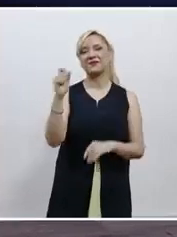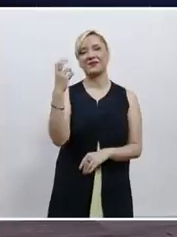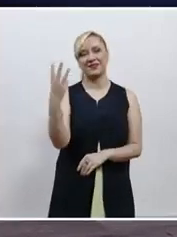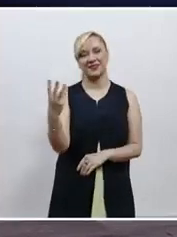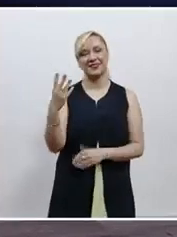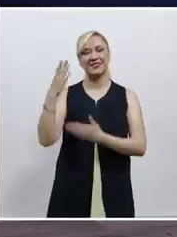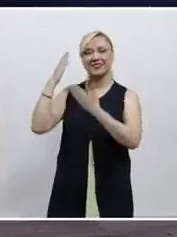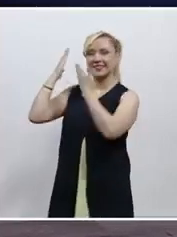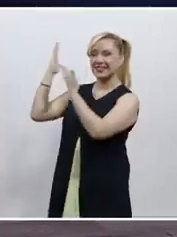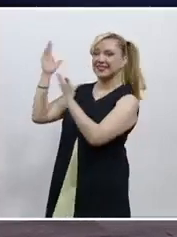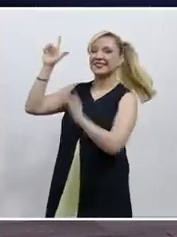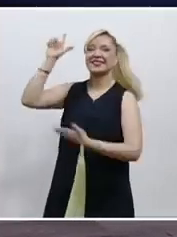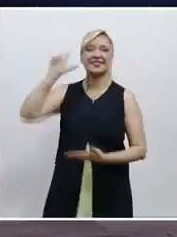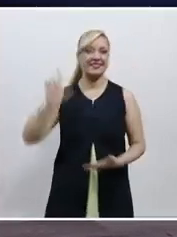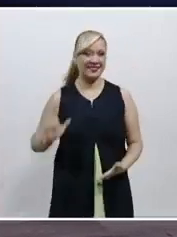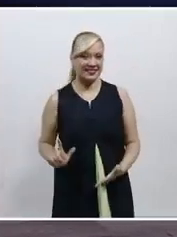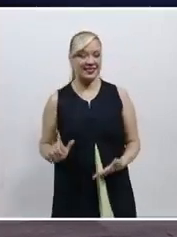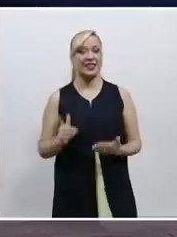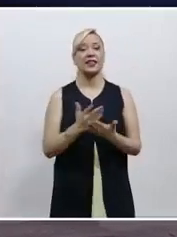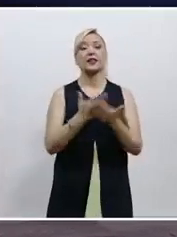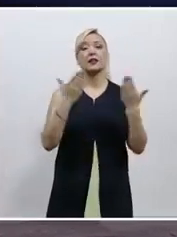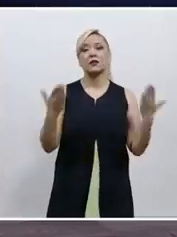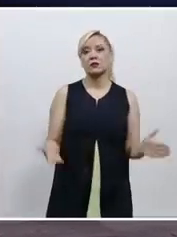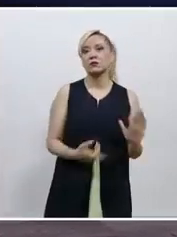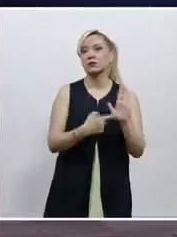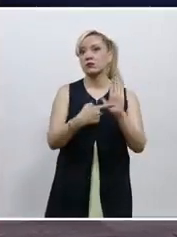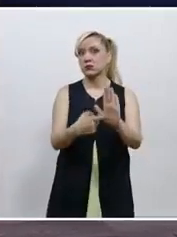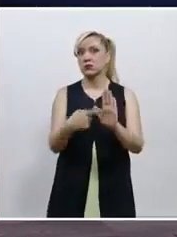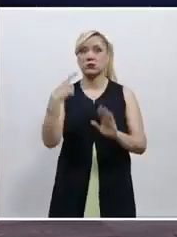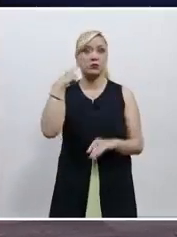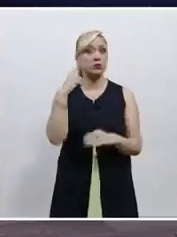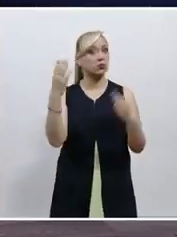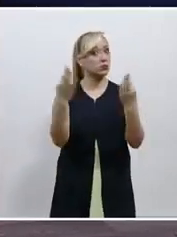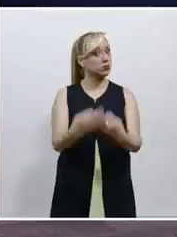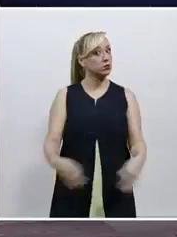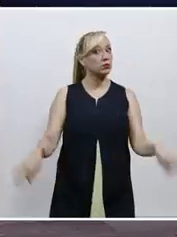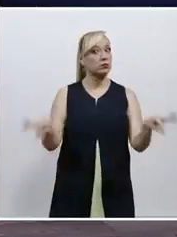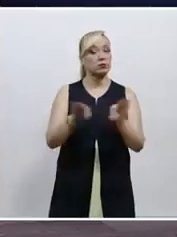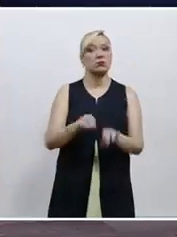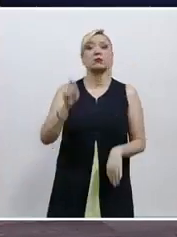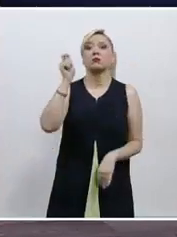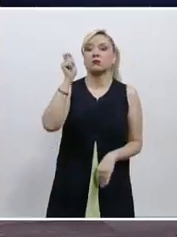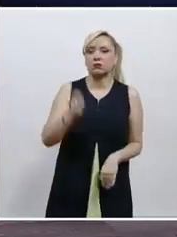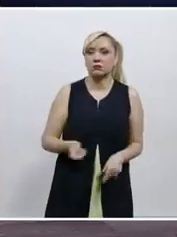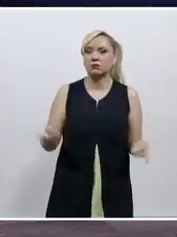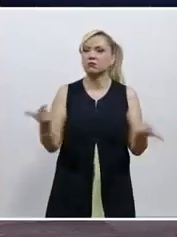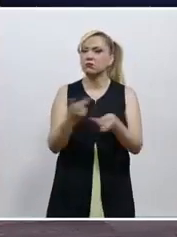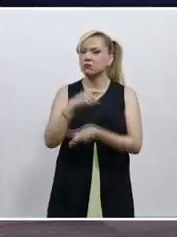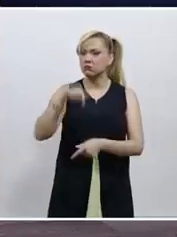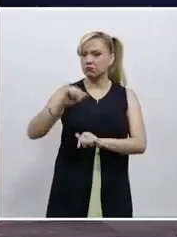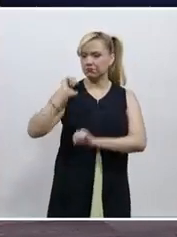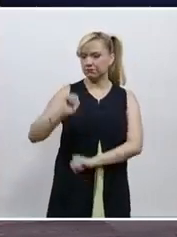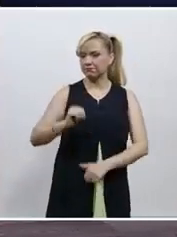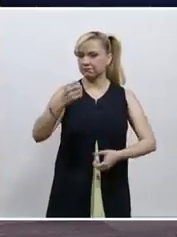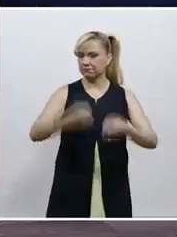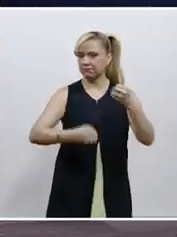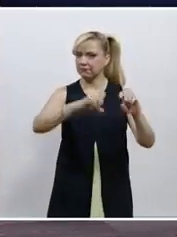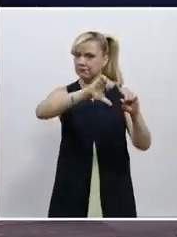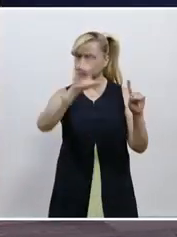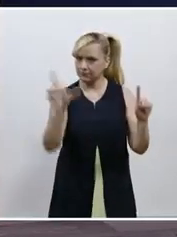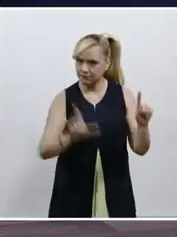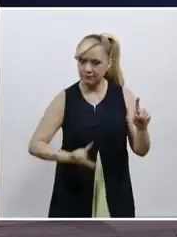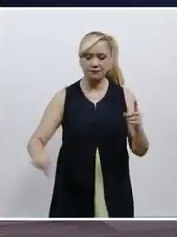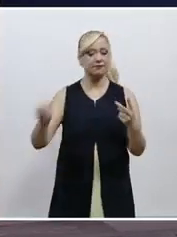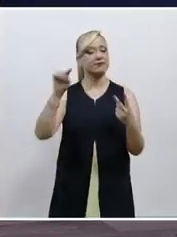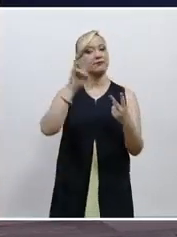Soy Lorena Sánchez Cabrera y esta mañana le presentaremos la información generada hasta el momento de lo más importante que ha ocurrido dentro del Poder Judicial de